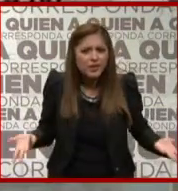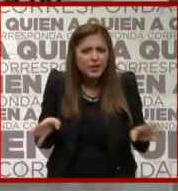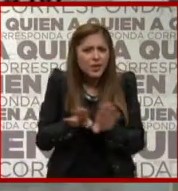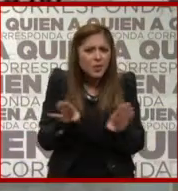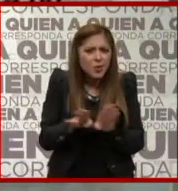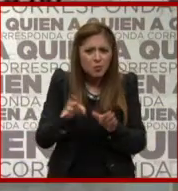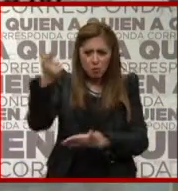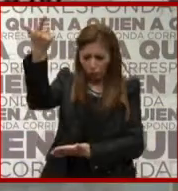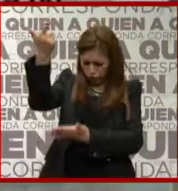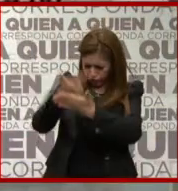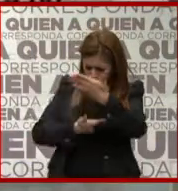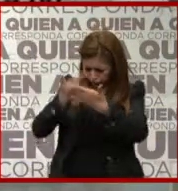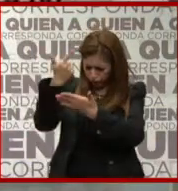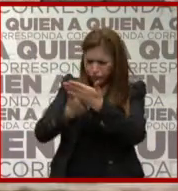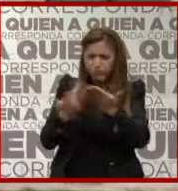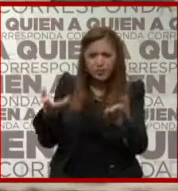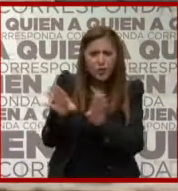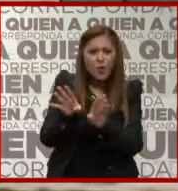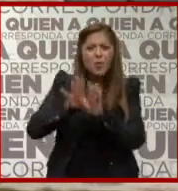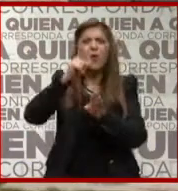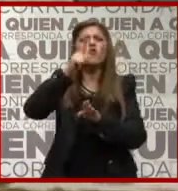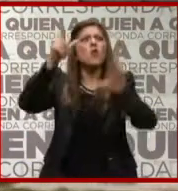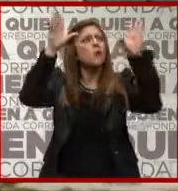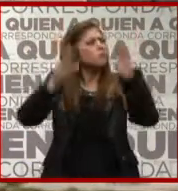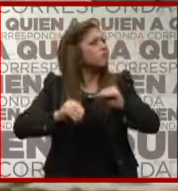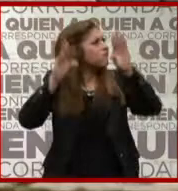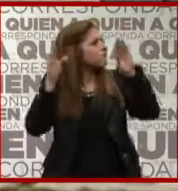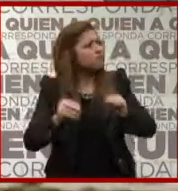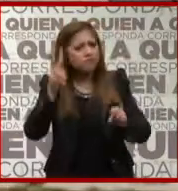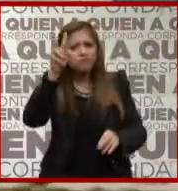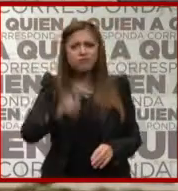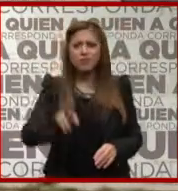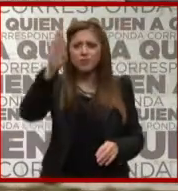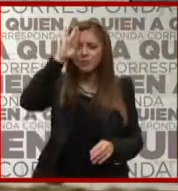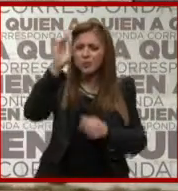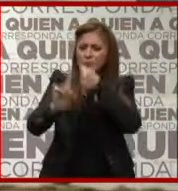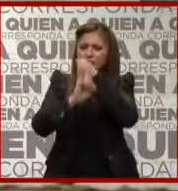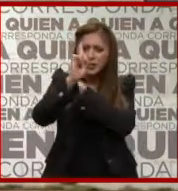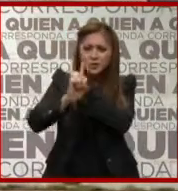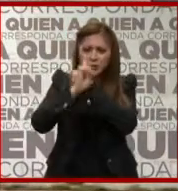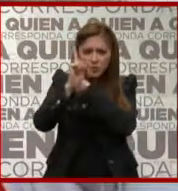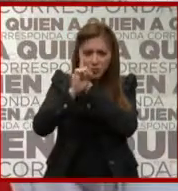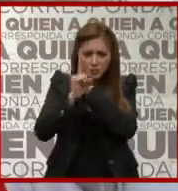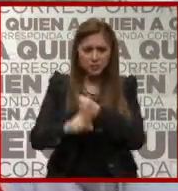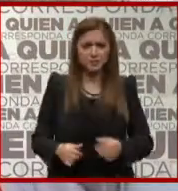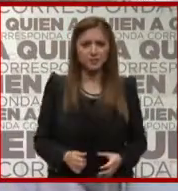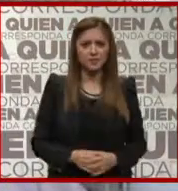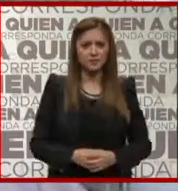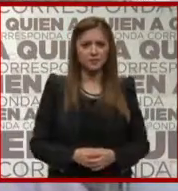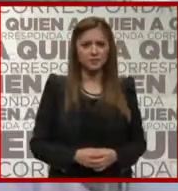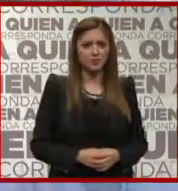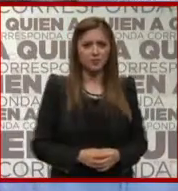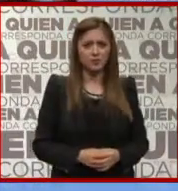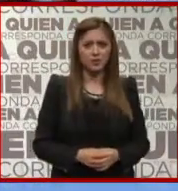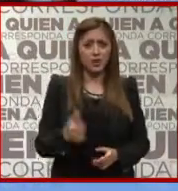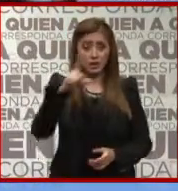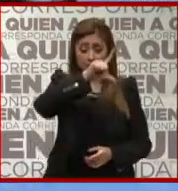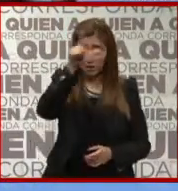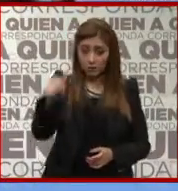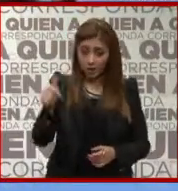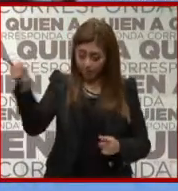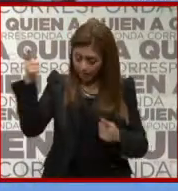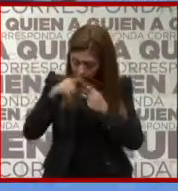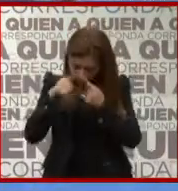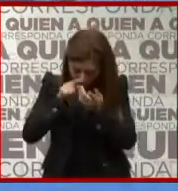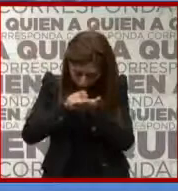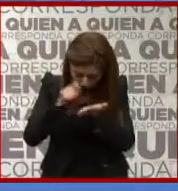se les iba continuamente la luz, lo que les generaba muchos problemas. A veces están haciendo su tarea y pues ya cuando se les va, ya